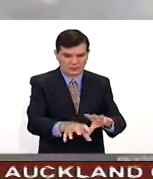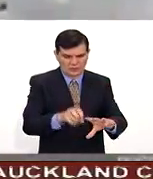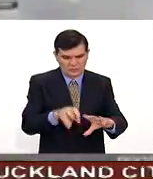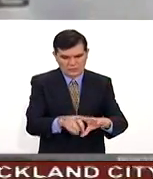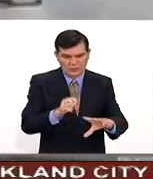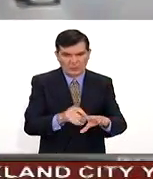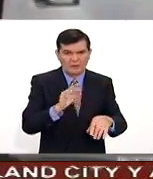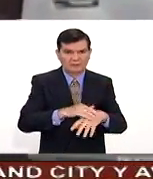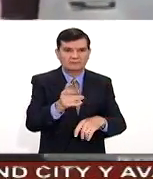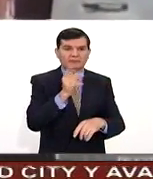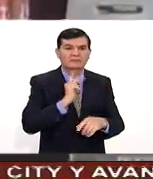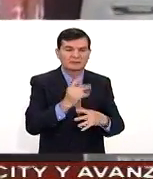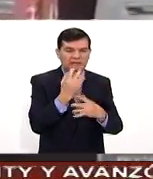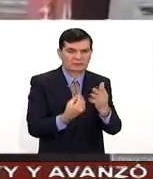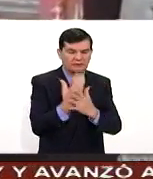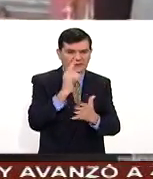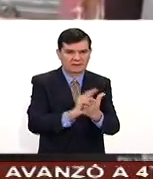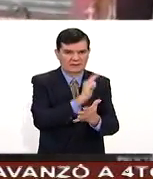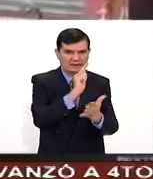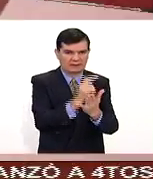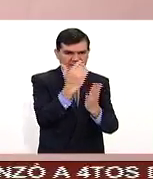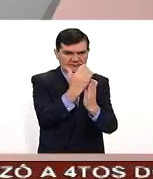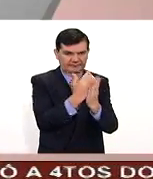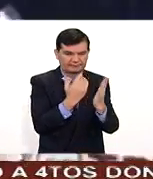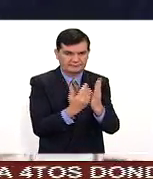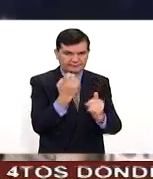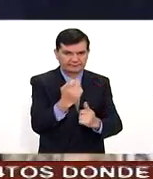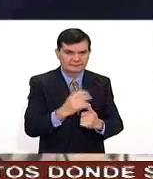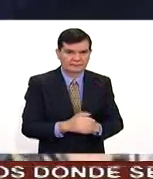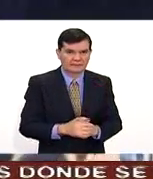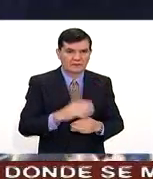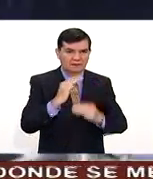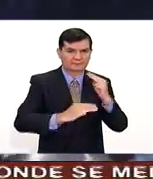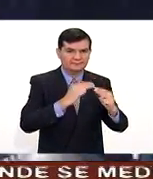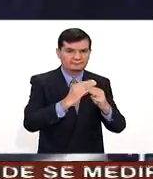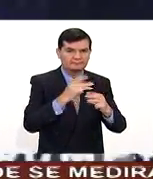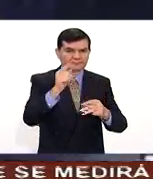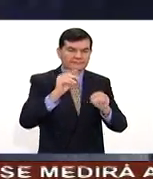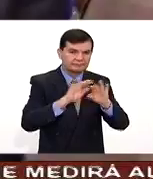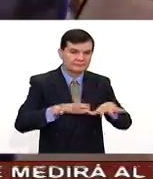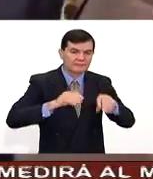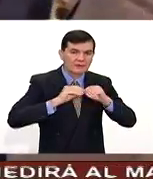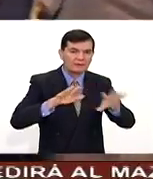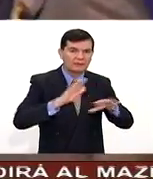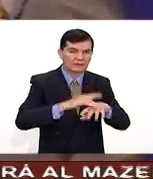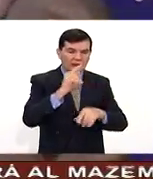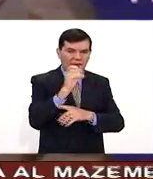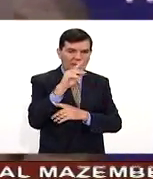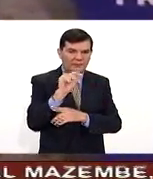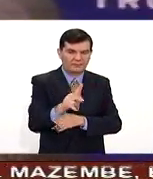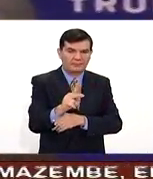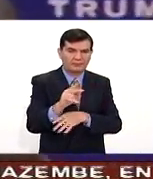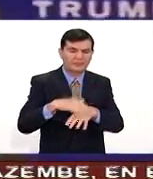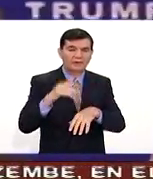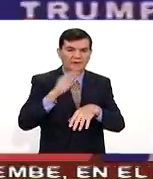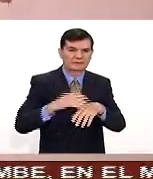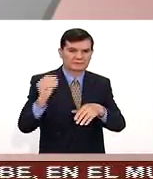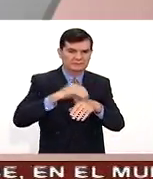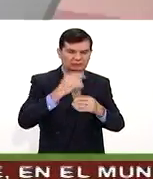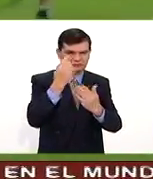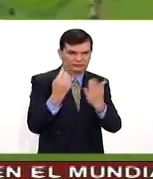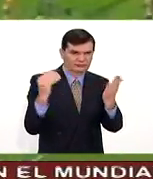ductos. Contempla la nueva ley en la materia. En el mundo, la polémica consolida a Donald Trump en las